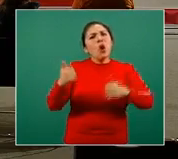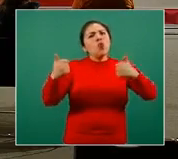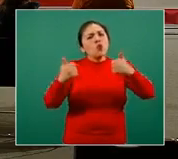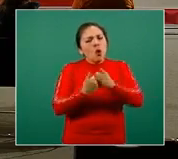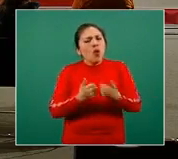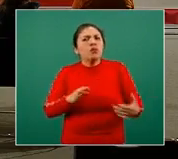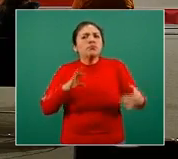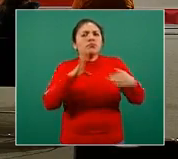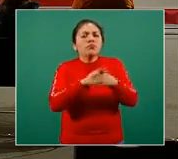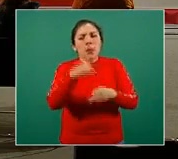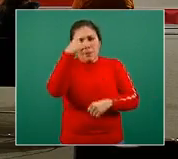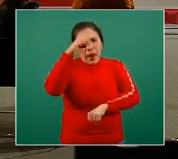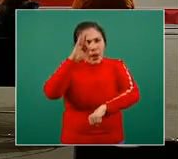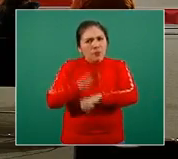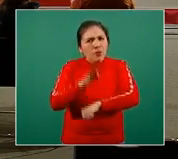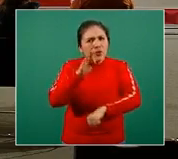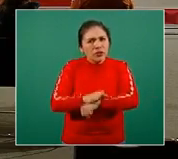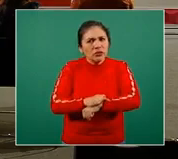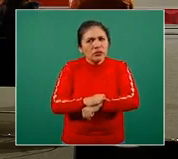correlaciona con la protección,